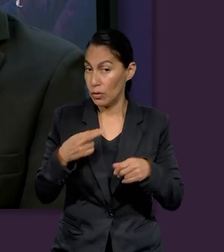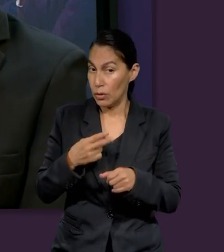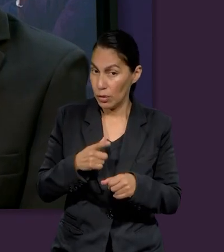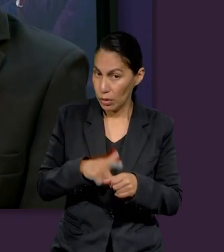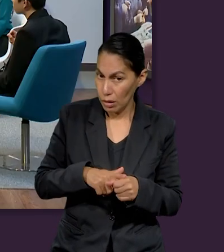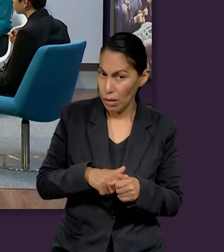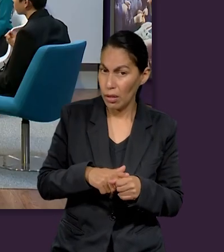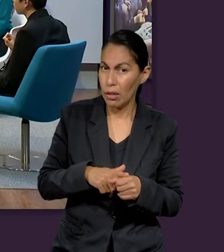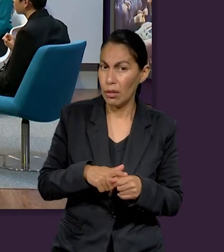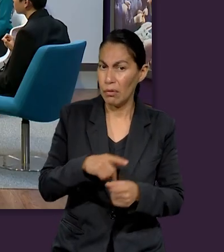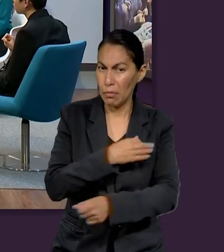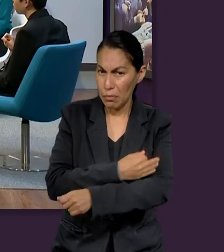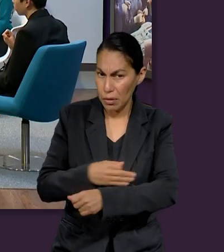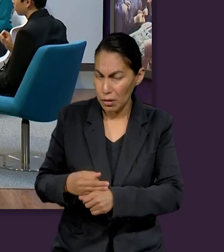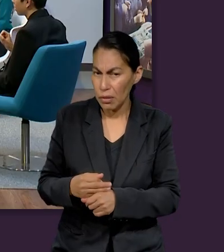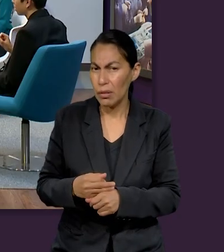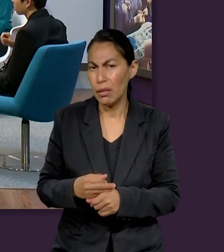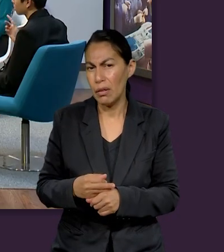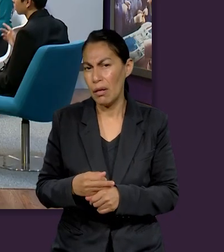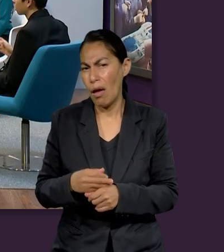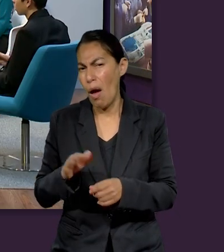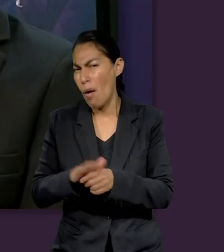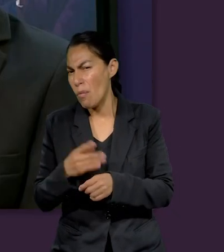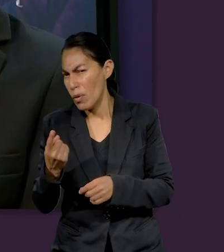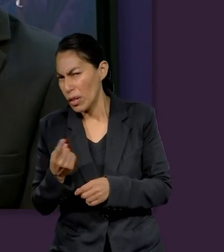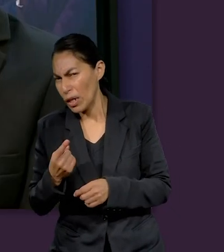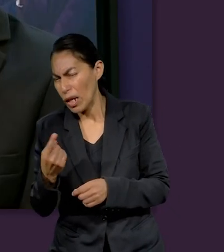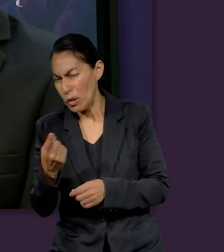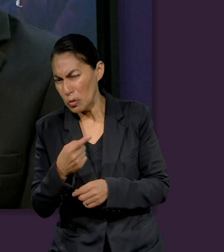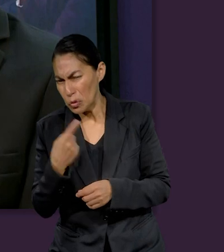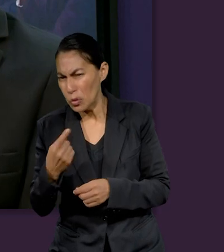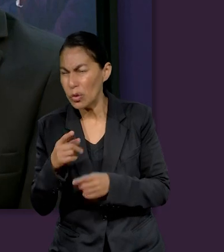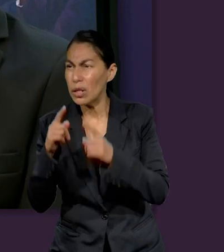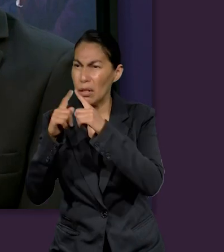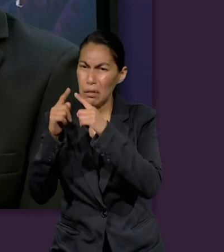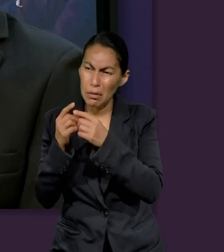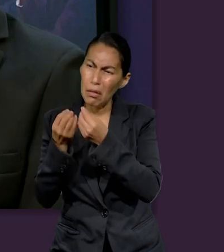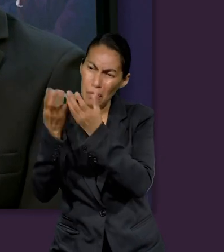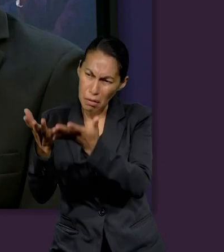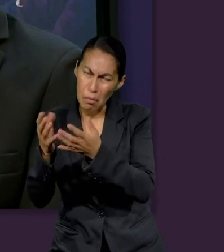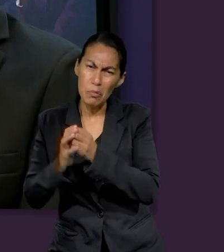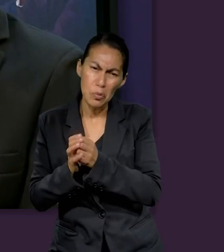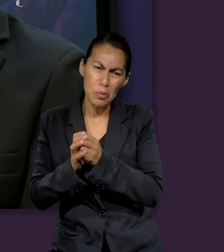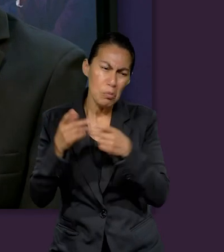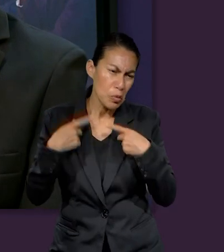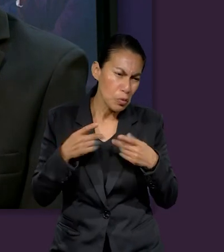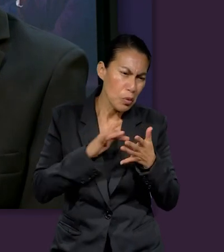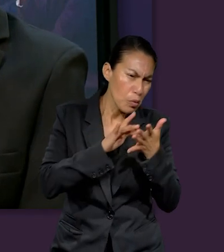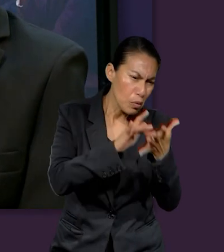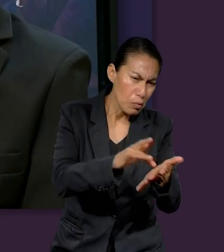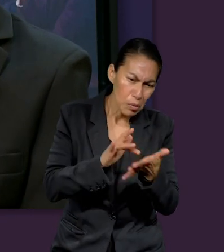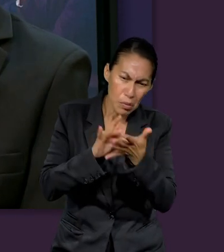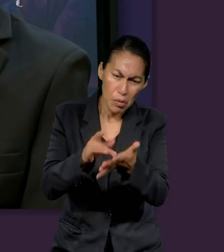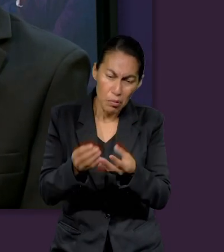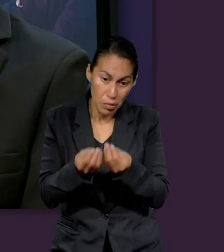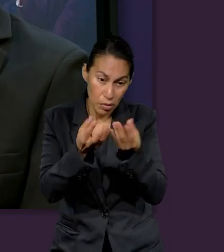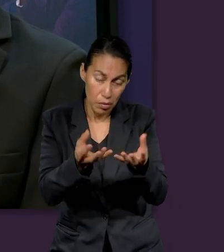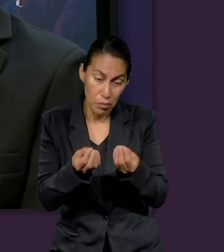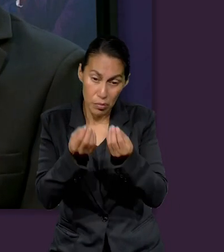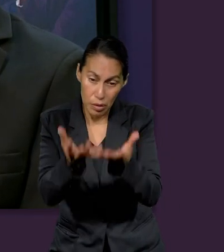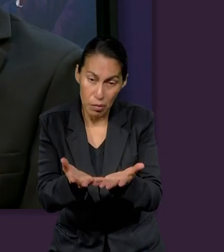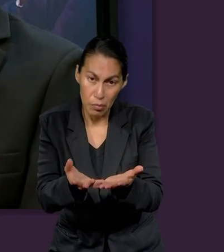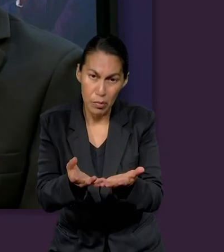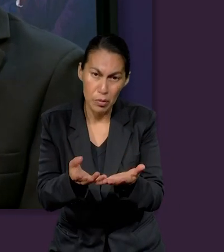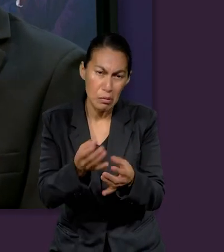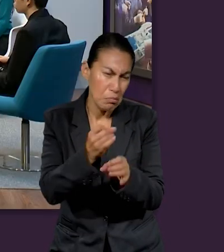primero lo personal y lo familiar antes de dar a la iglesia o la Caridad Porque si uno es muy muy Por así decirlo caritativo